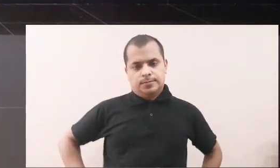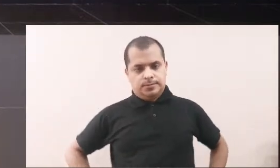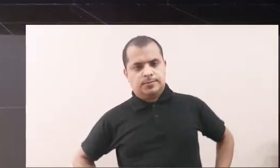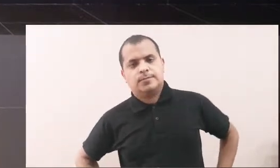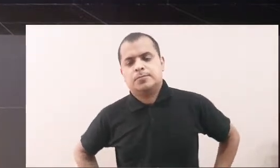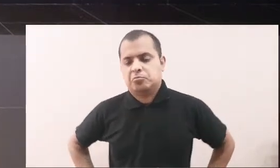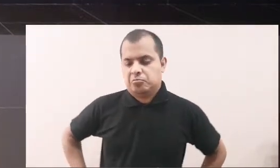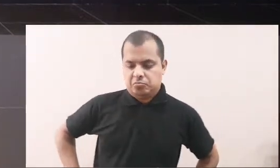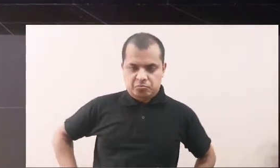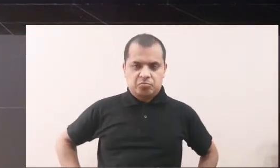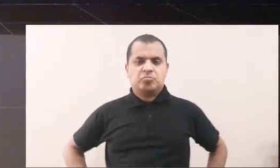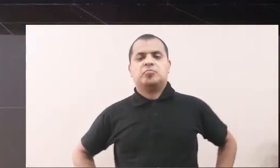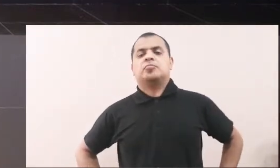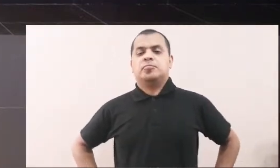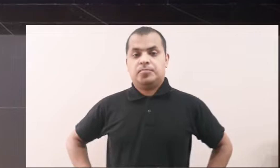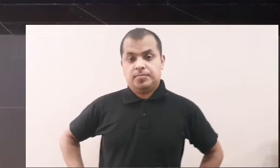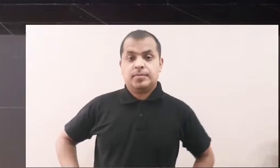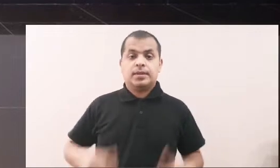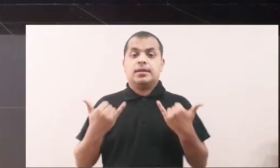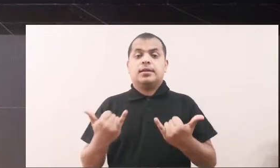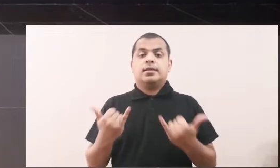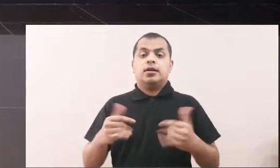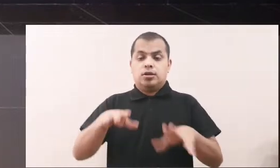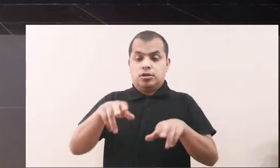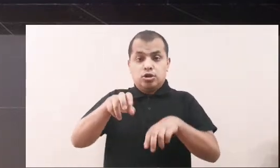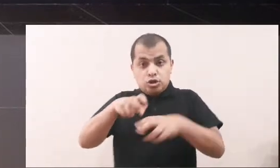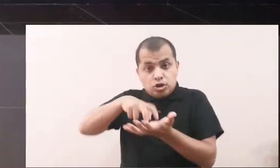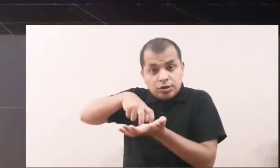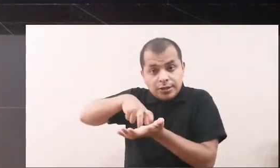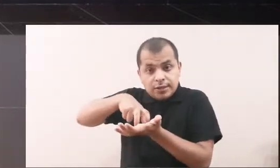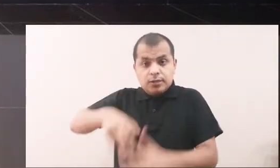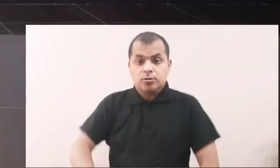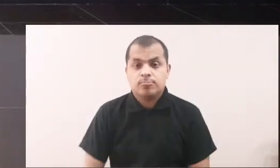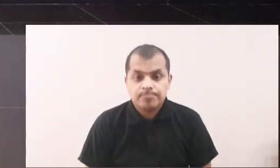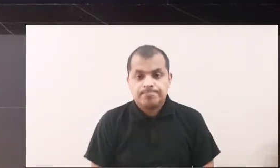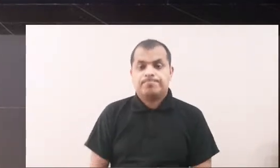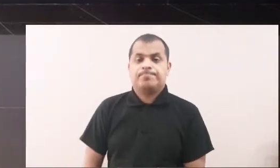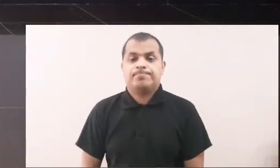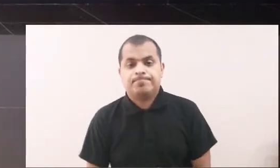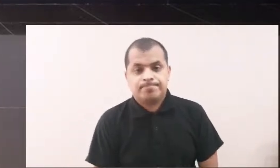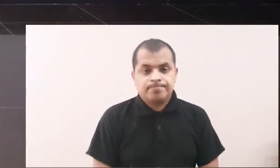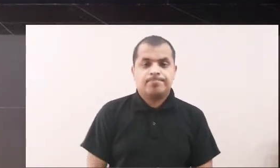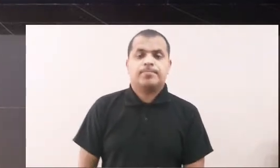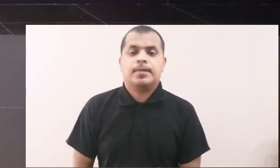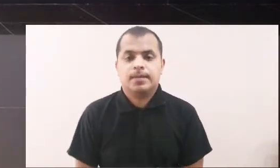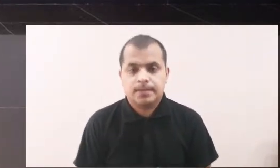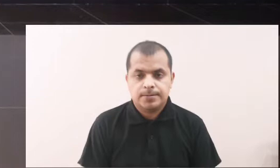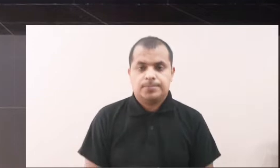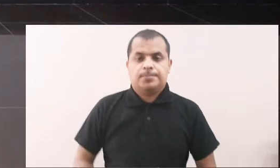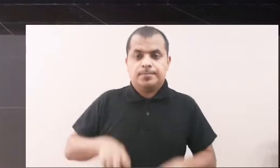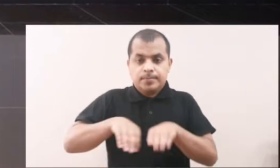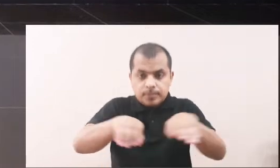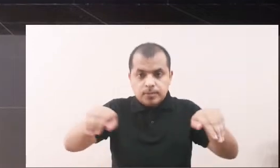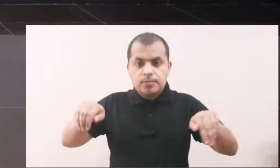En acción. Luego hago movilidad articular para mis rodillas. Ahí puedo hacer este movimiento